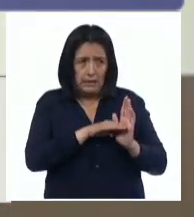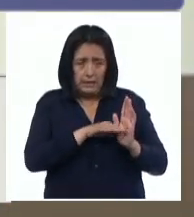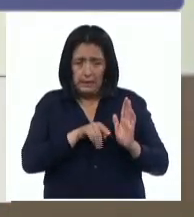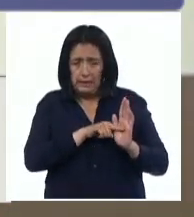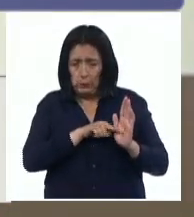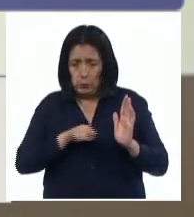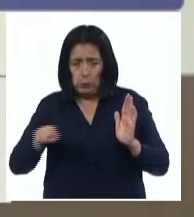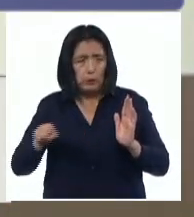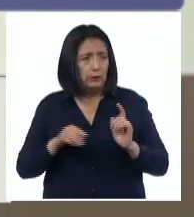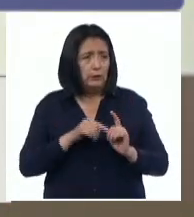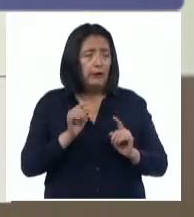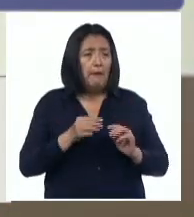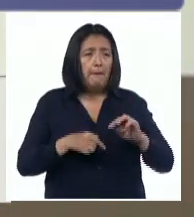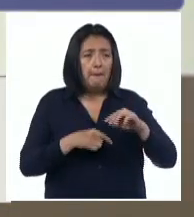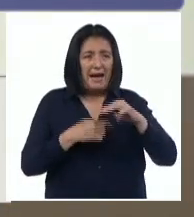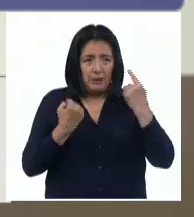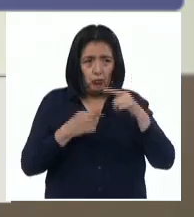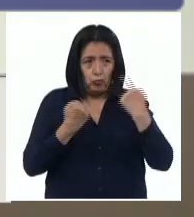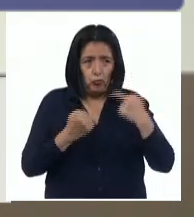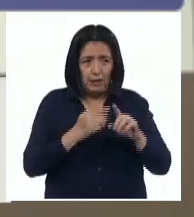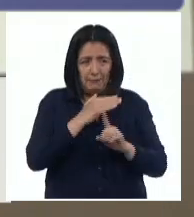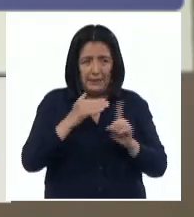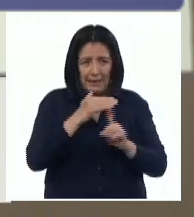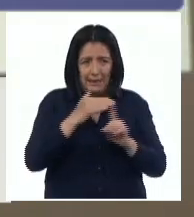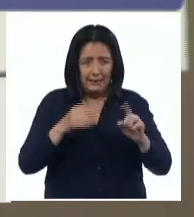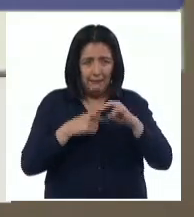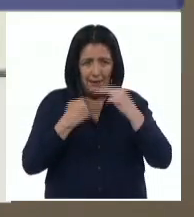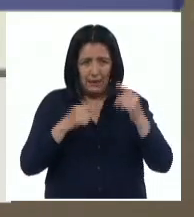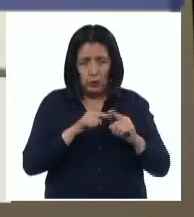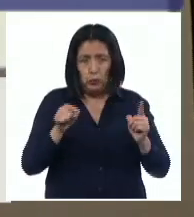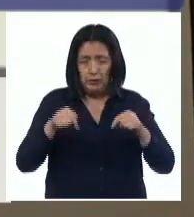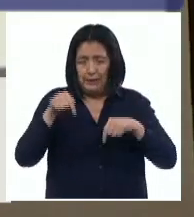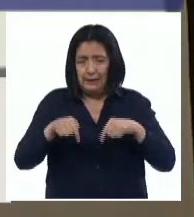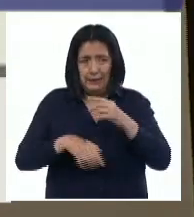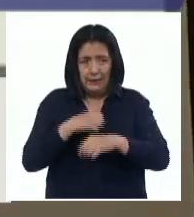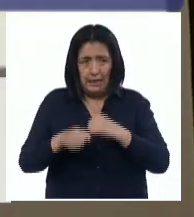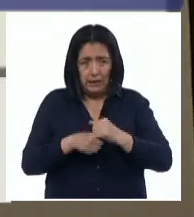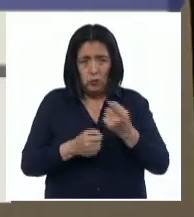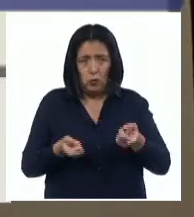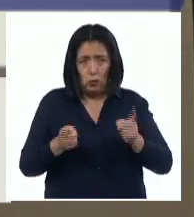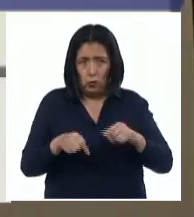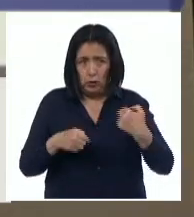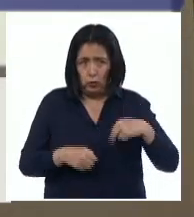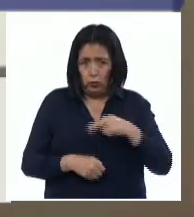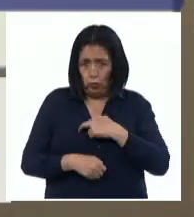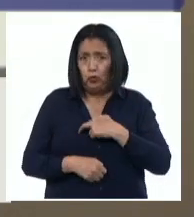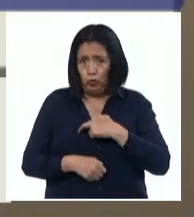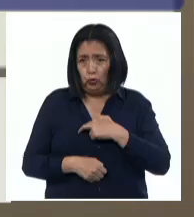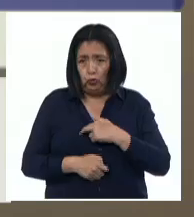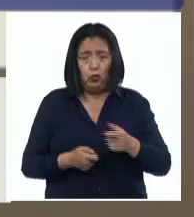primeros días de marzo, a mediados de marzo del presente año, cuando tomamos las